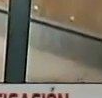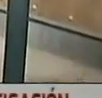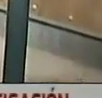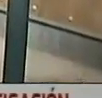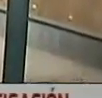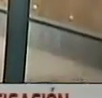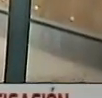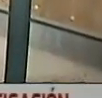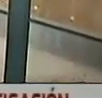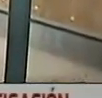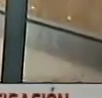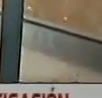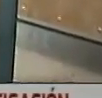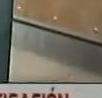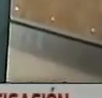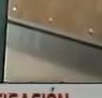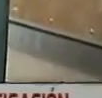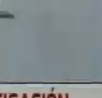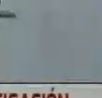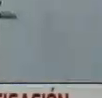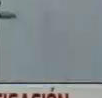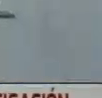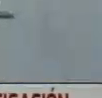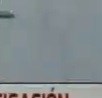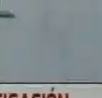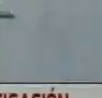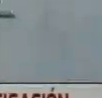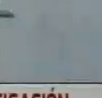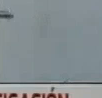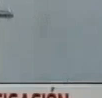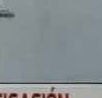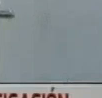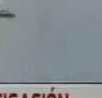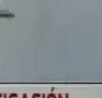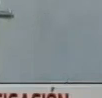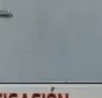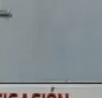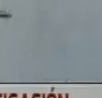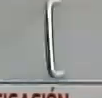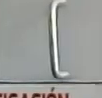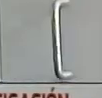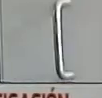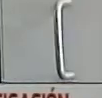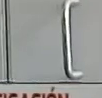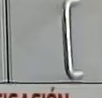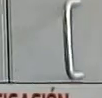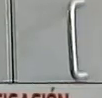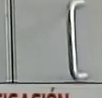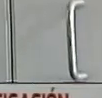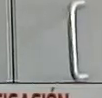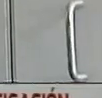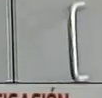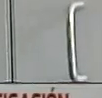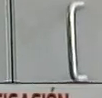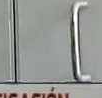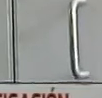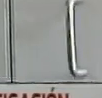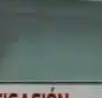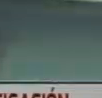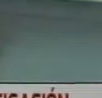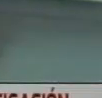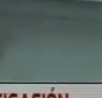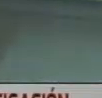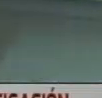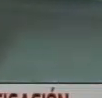en el momento de hacer el mantenimiento el gerente en conocimiento del secretario óscar urenda